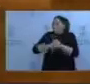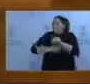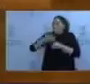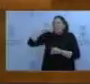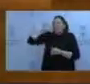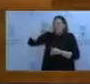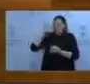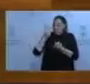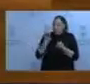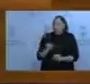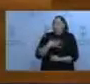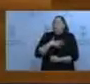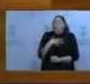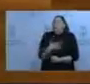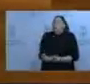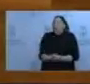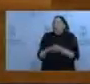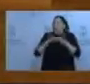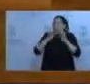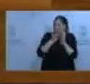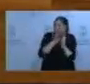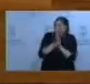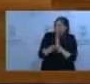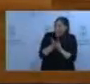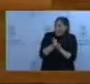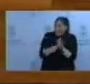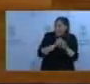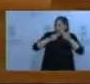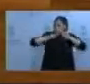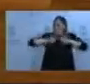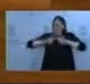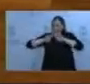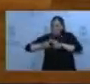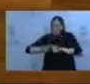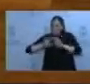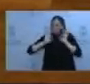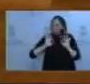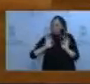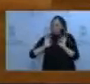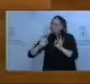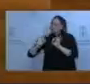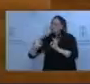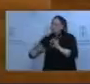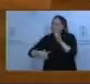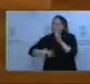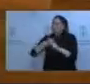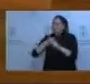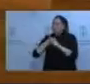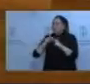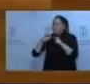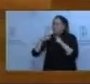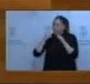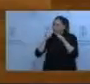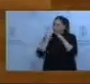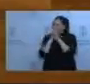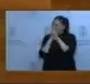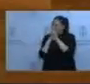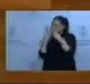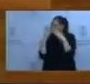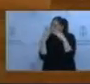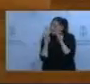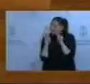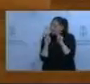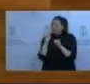creemos que un análisis correctamente sistematizado y sin ocultaciones de ningún tipo resulta, desde nuestro punto de